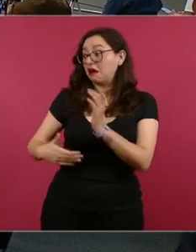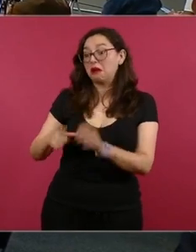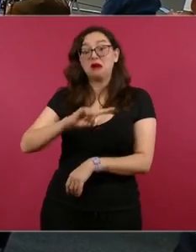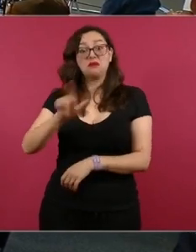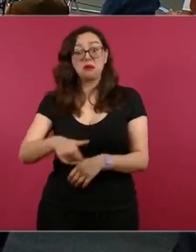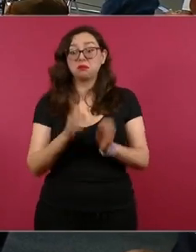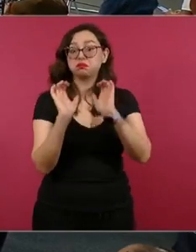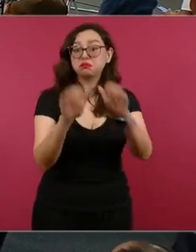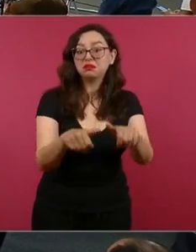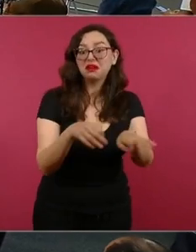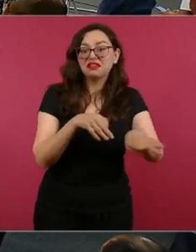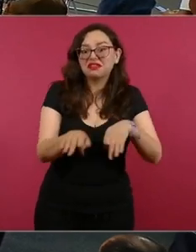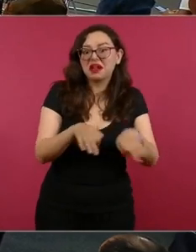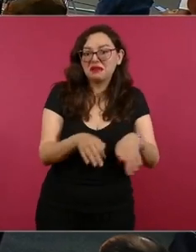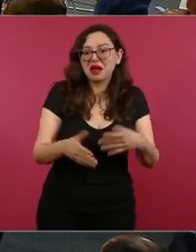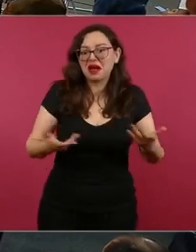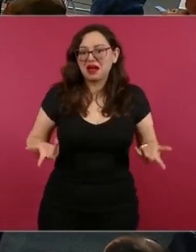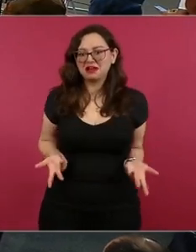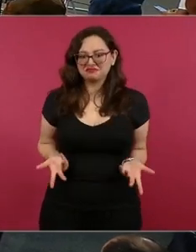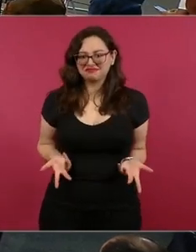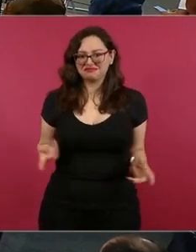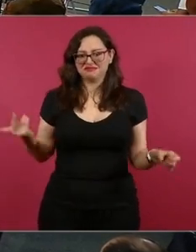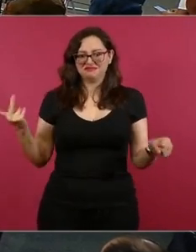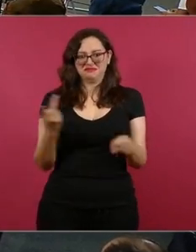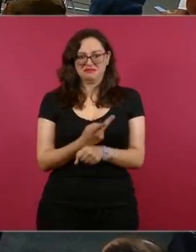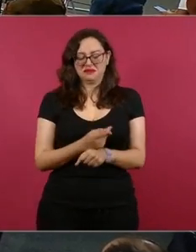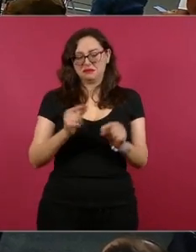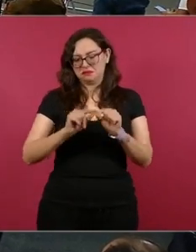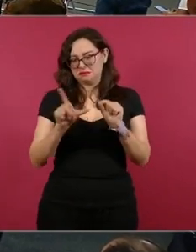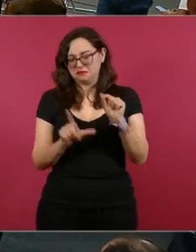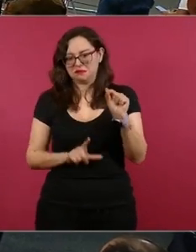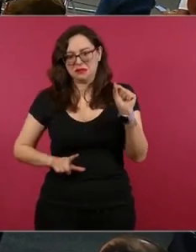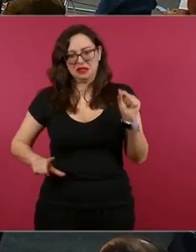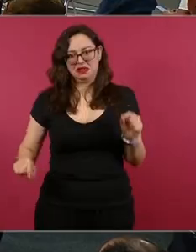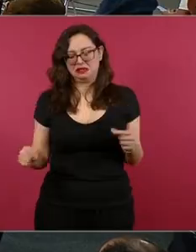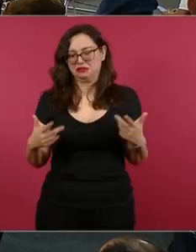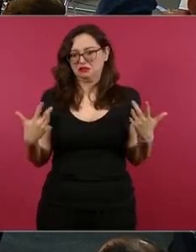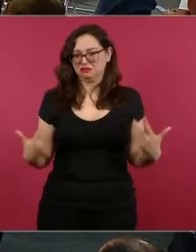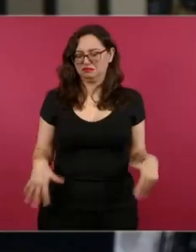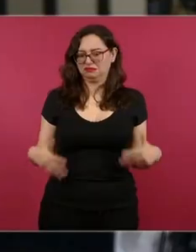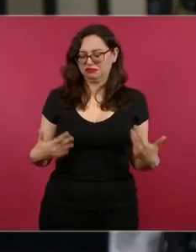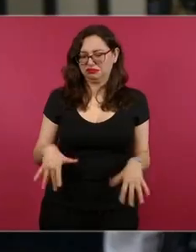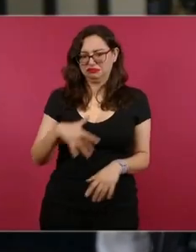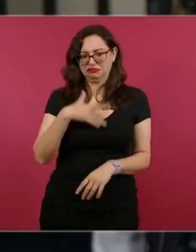Presidente, en este país donde la transparencia y la integridad son fundamentales,